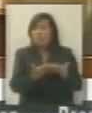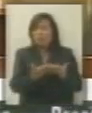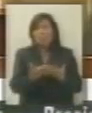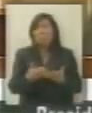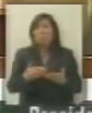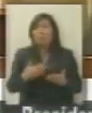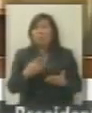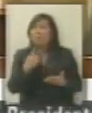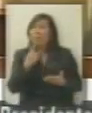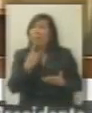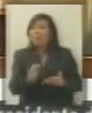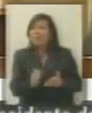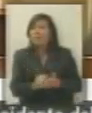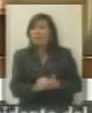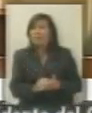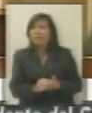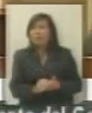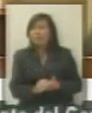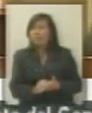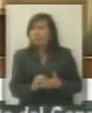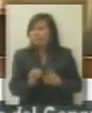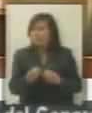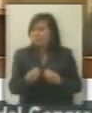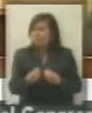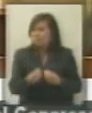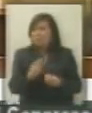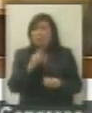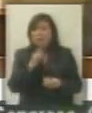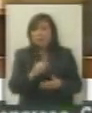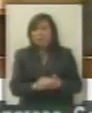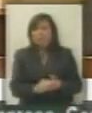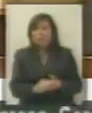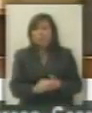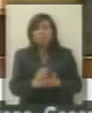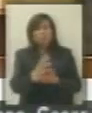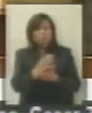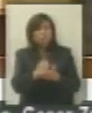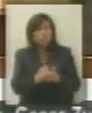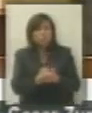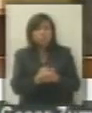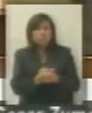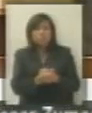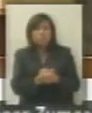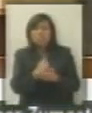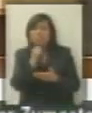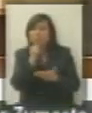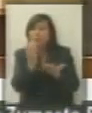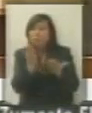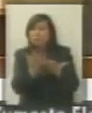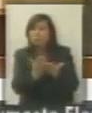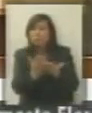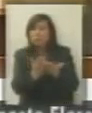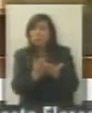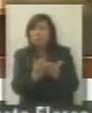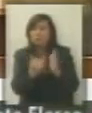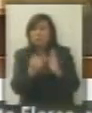podemos resaltar aspectos como los siguientes. Reducimos la tasa del analfabetismo